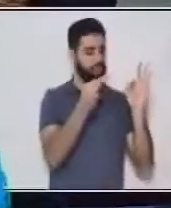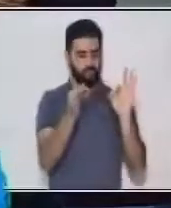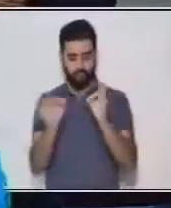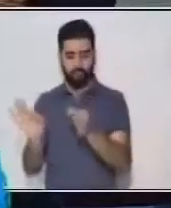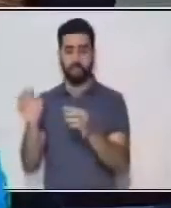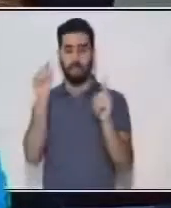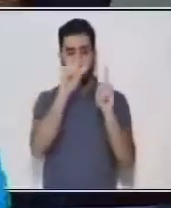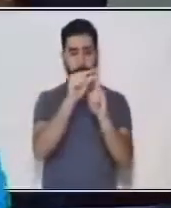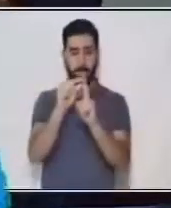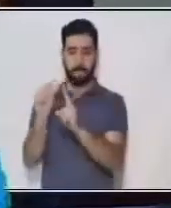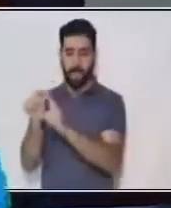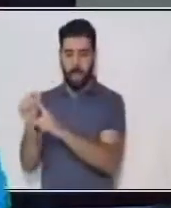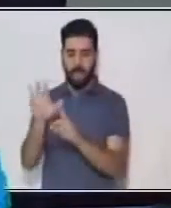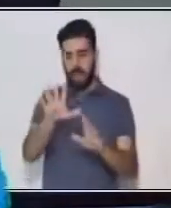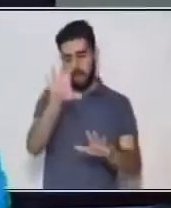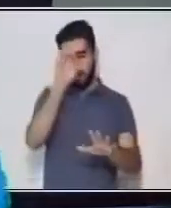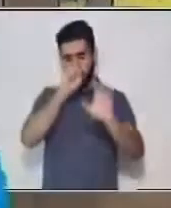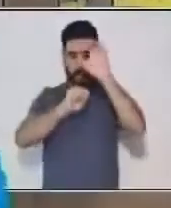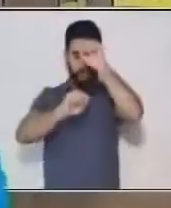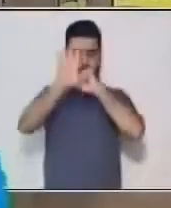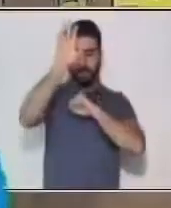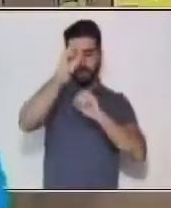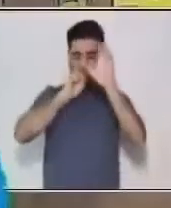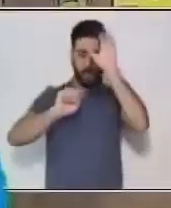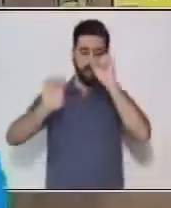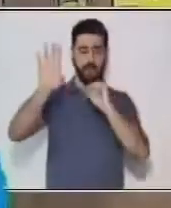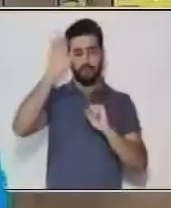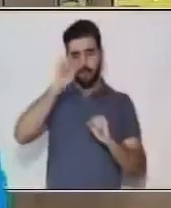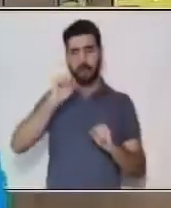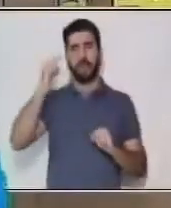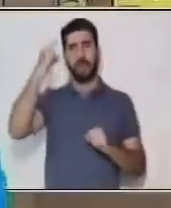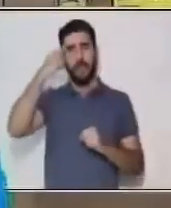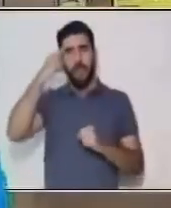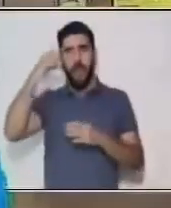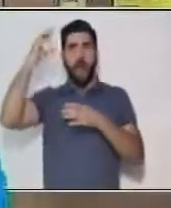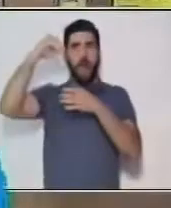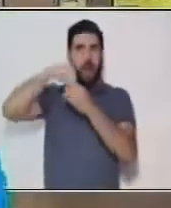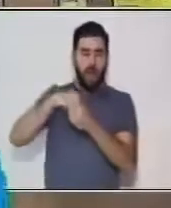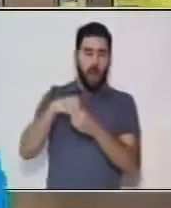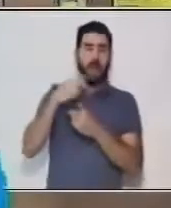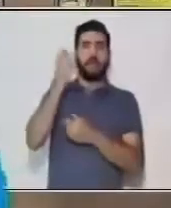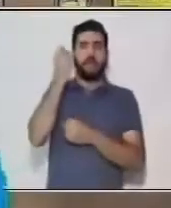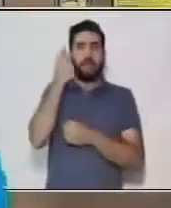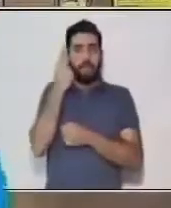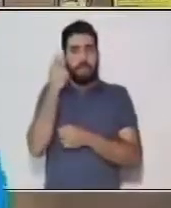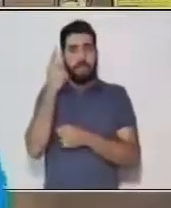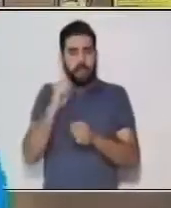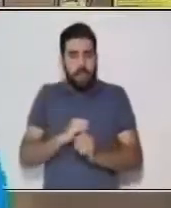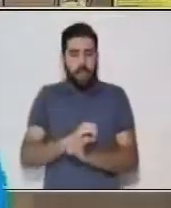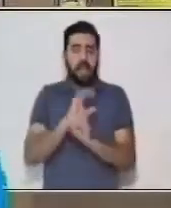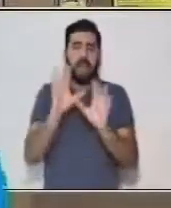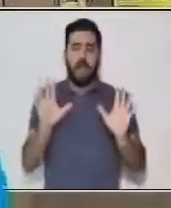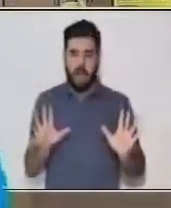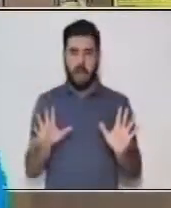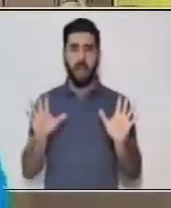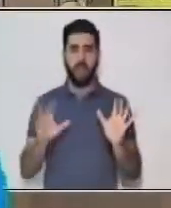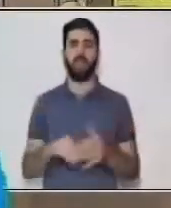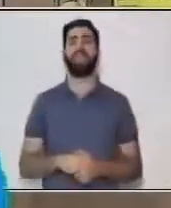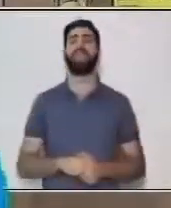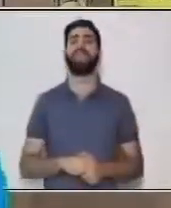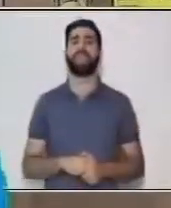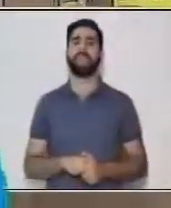sonidos. Leer significa interpretar y comprender los mensajes escritos. La primera es cuando